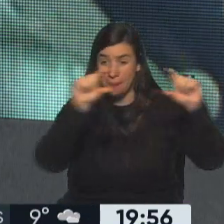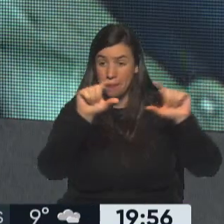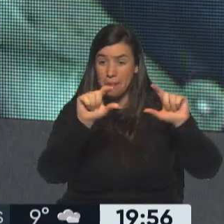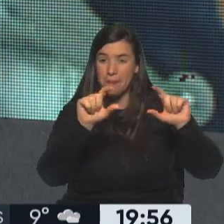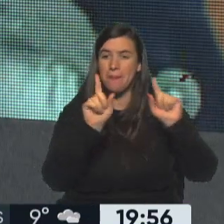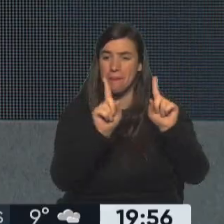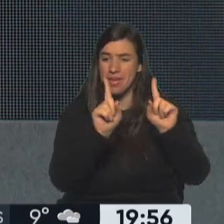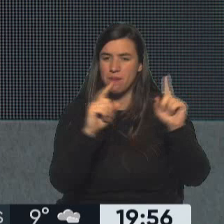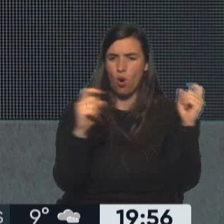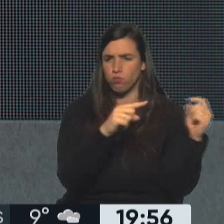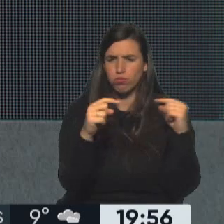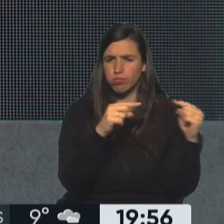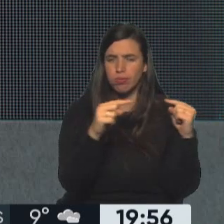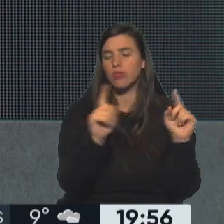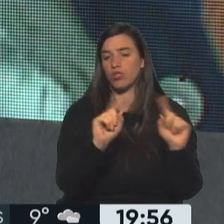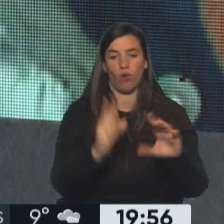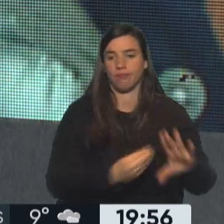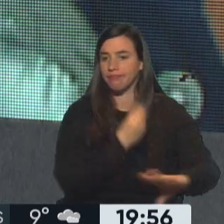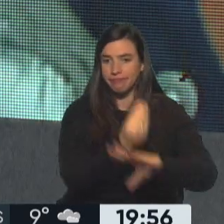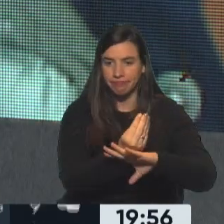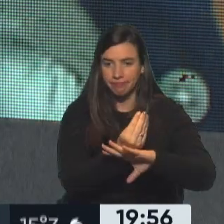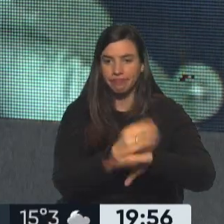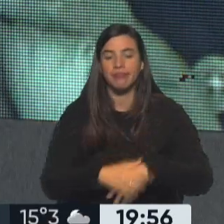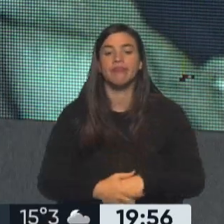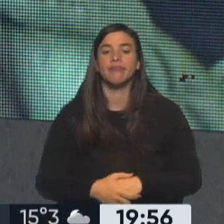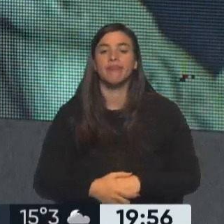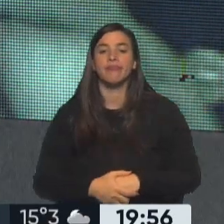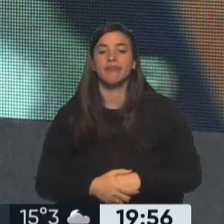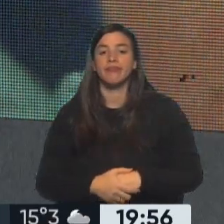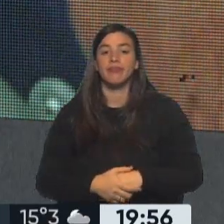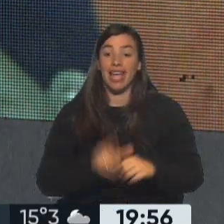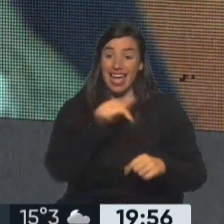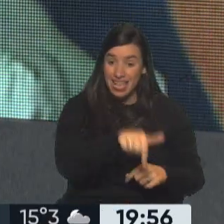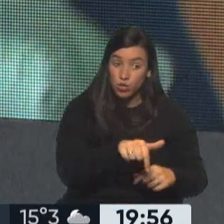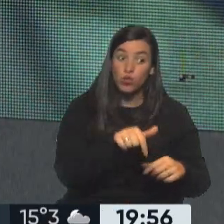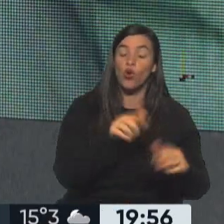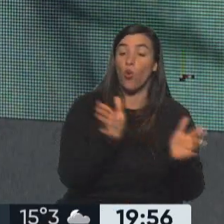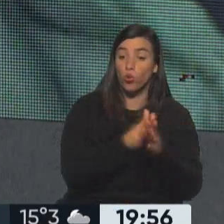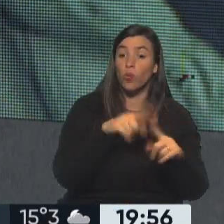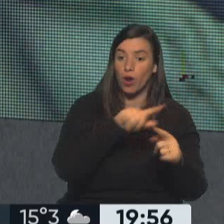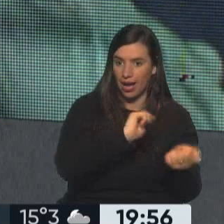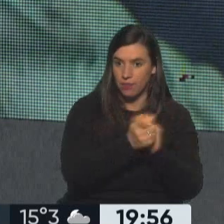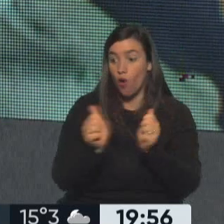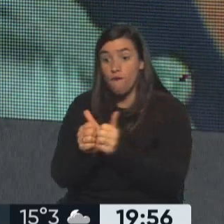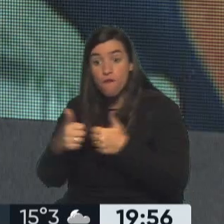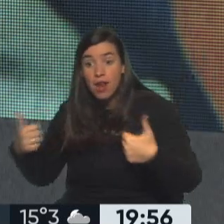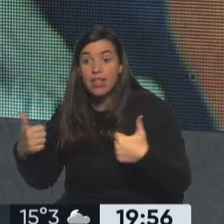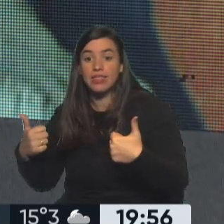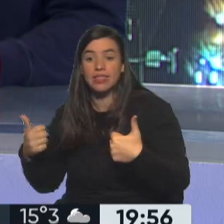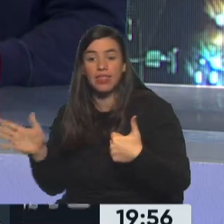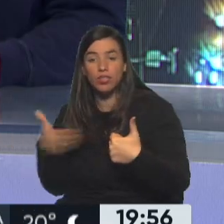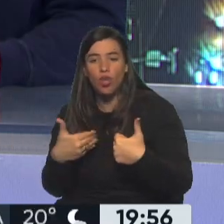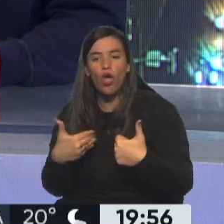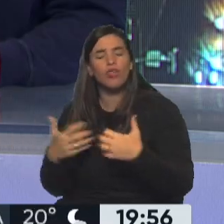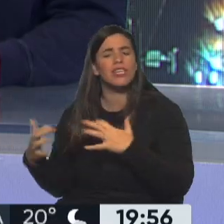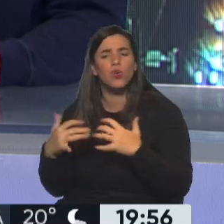bueno, no. ¿Y Kicillof juega para el frente? Esto en Juntos por el Cambio. Y en el Frente de Todos se está discutiendo algo similar,